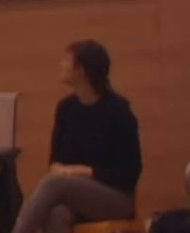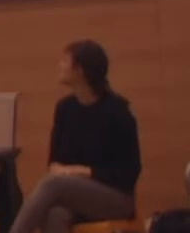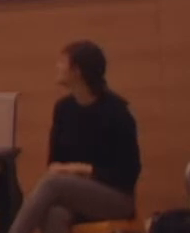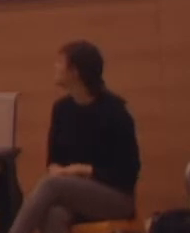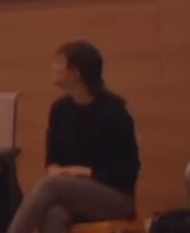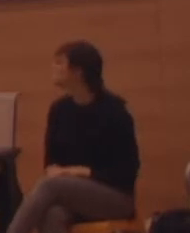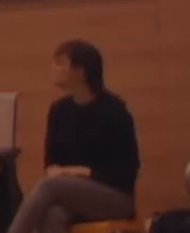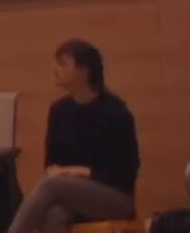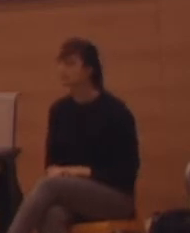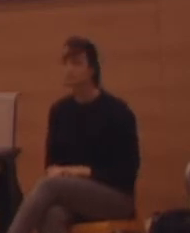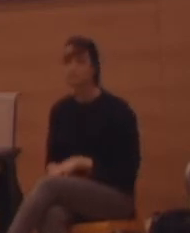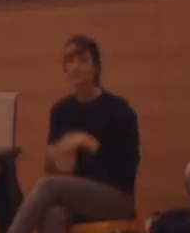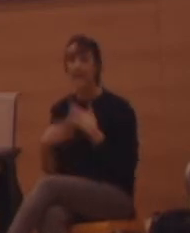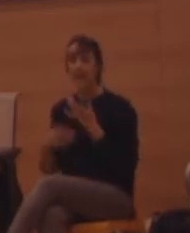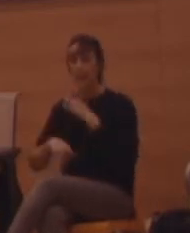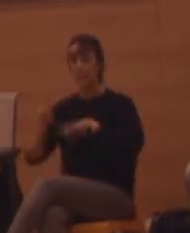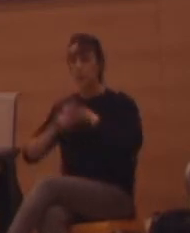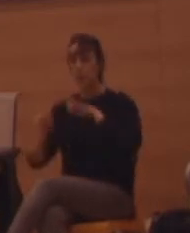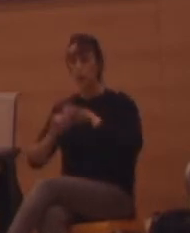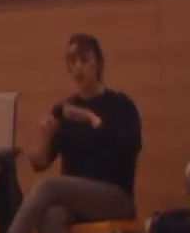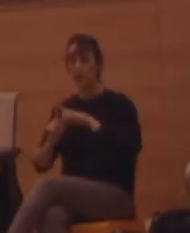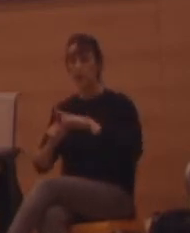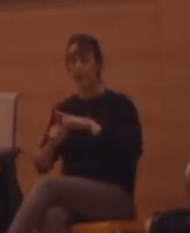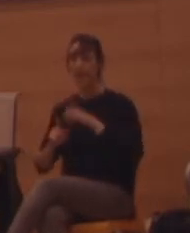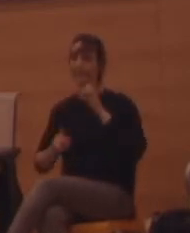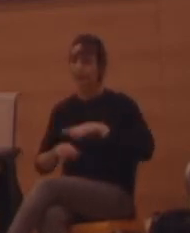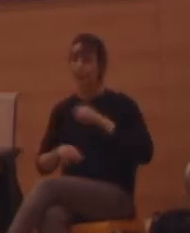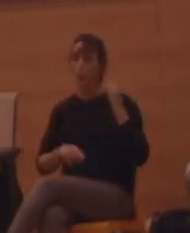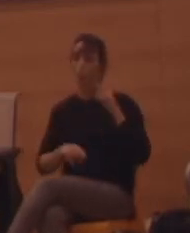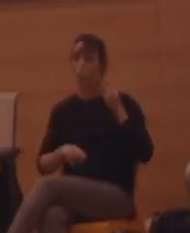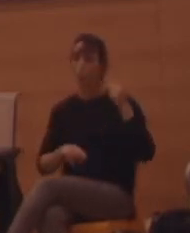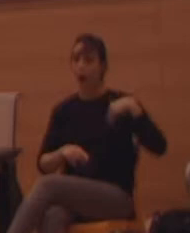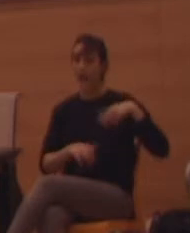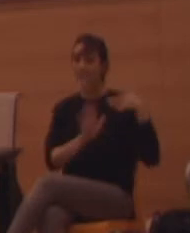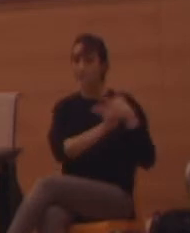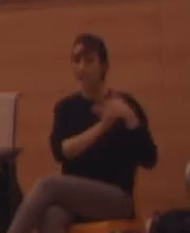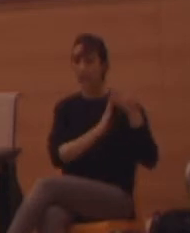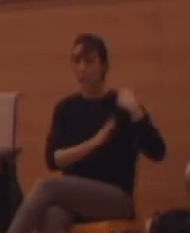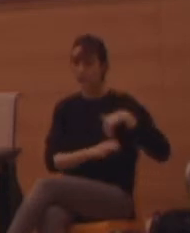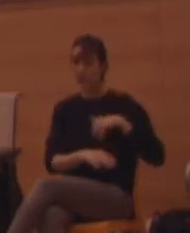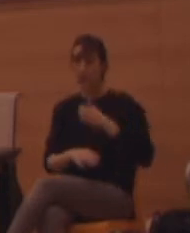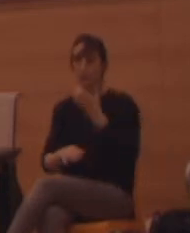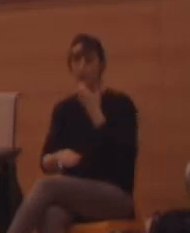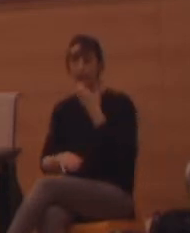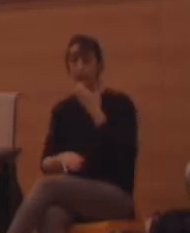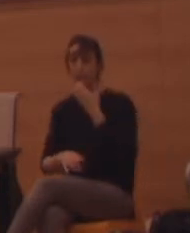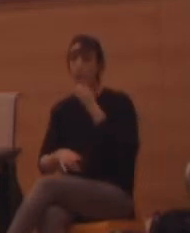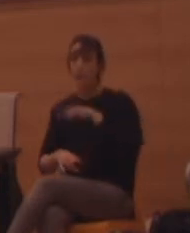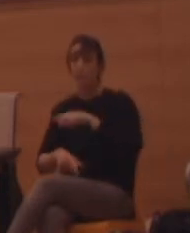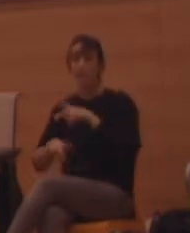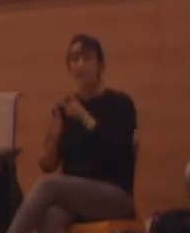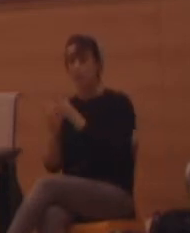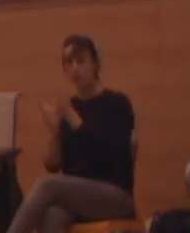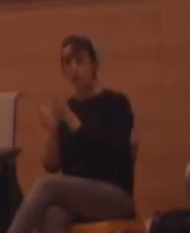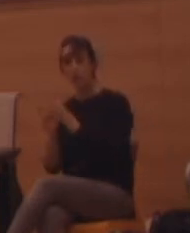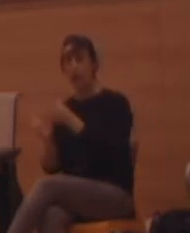La etiopatología, que ya lo contó también Juan, a la cual yo lo que añado es que también están las implicaciones sociales, porque es cierto